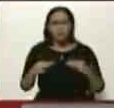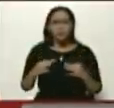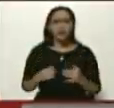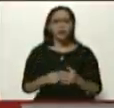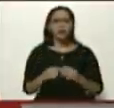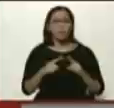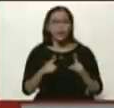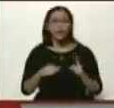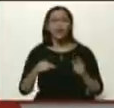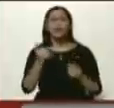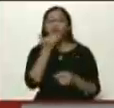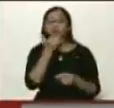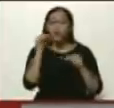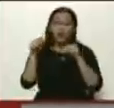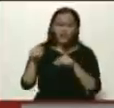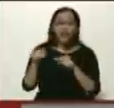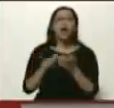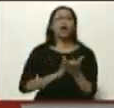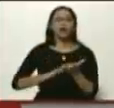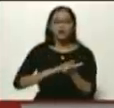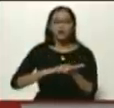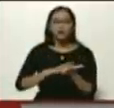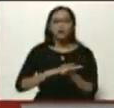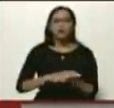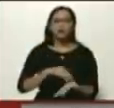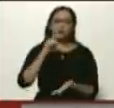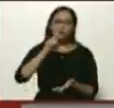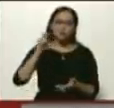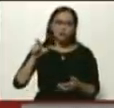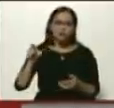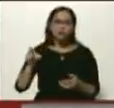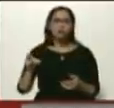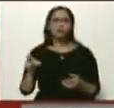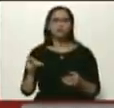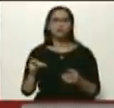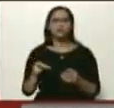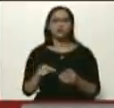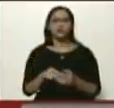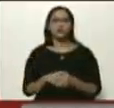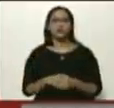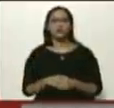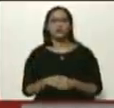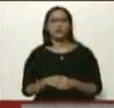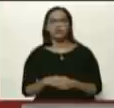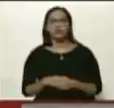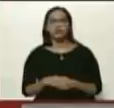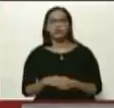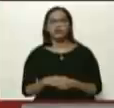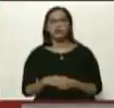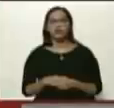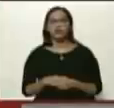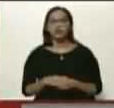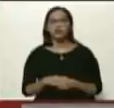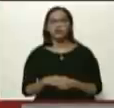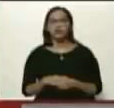corregirlos y pararlos a tiempo. Un llamado de atención a tiempo, cara, como ayuda. Un puntico a tiempo.